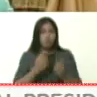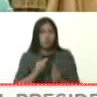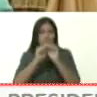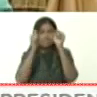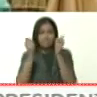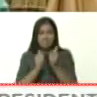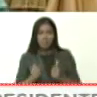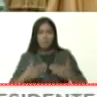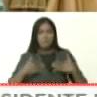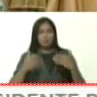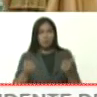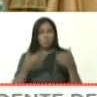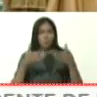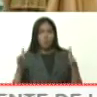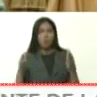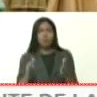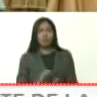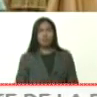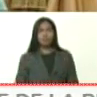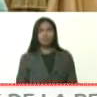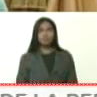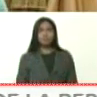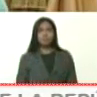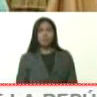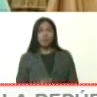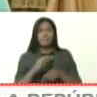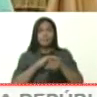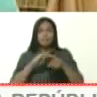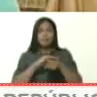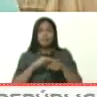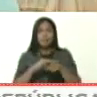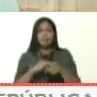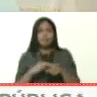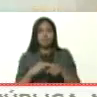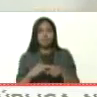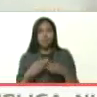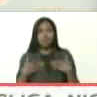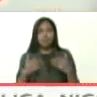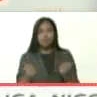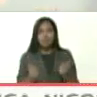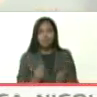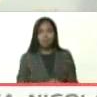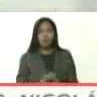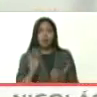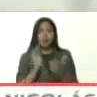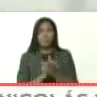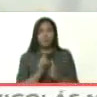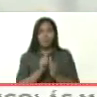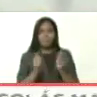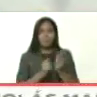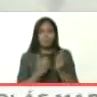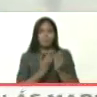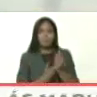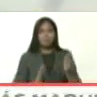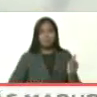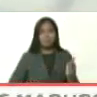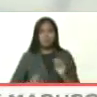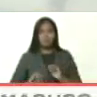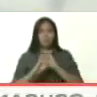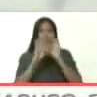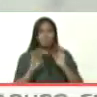sistema de salud público. Señor ministro Carlos Alvarado, compañero vicepresidente, don